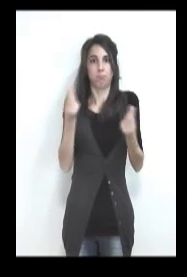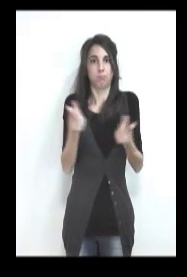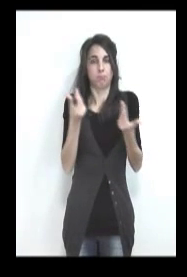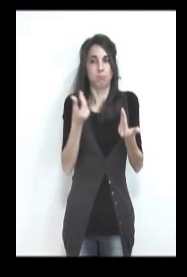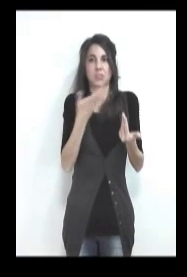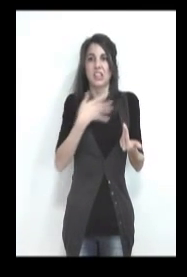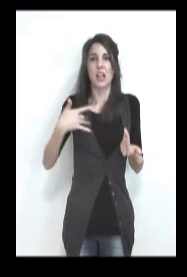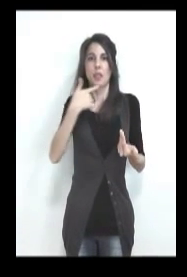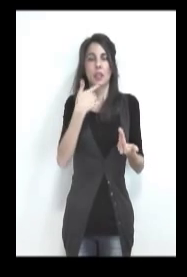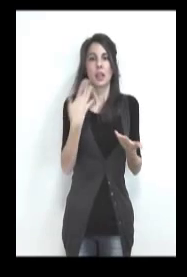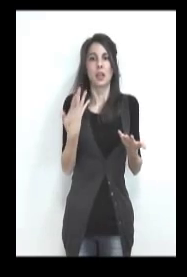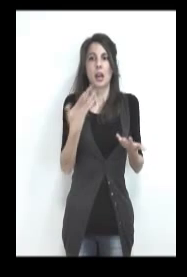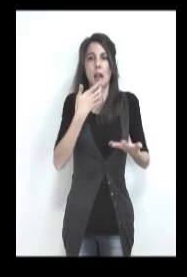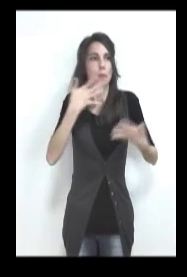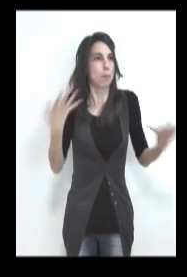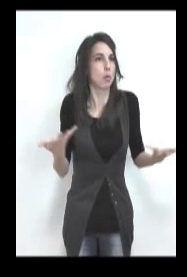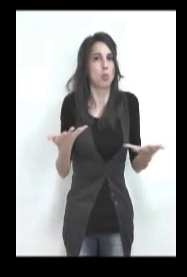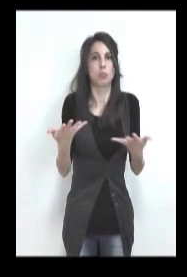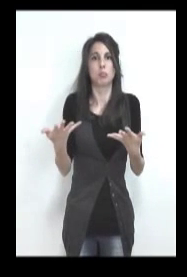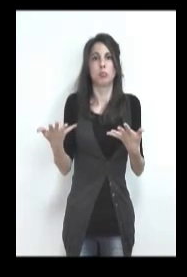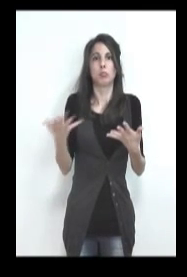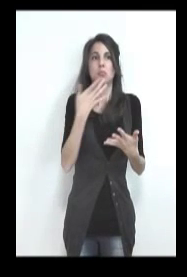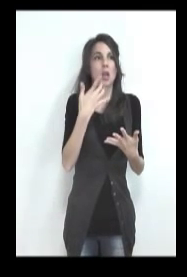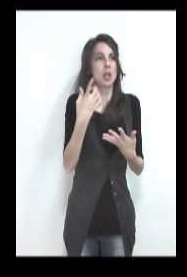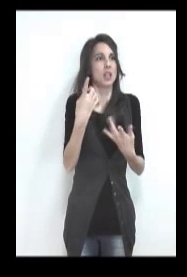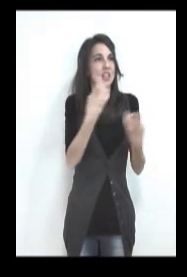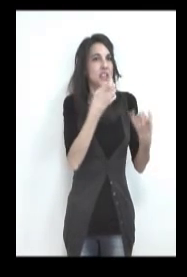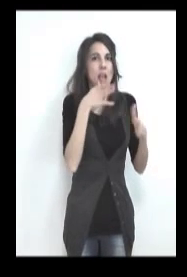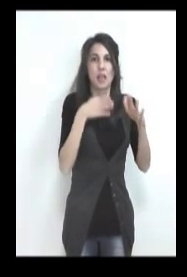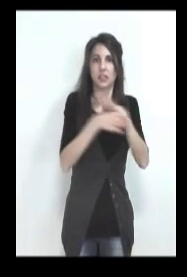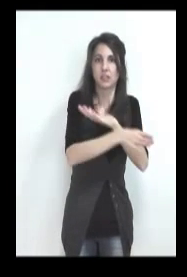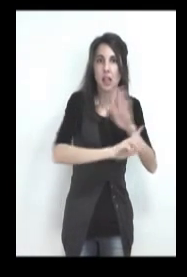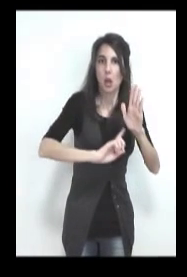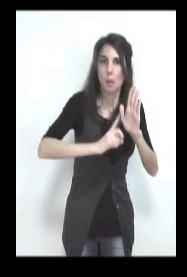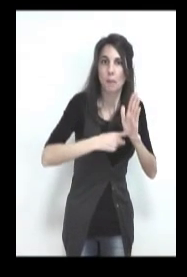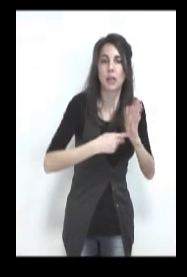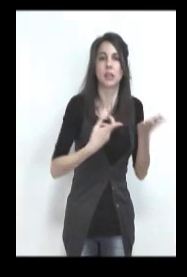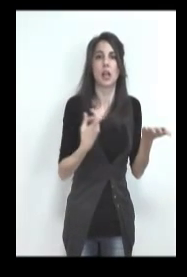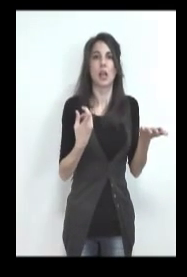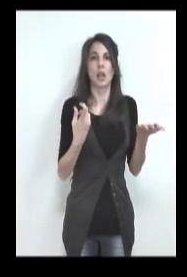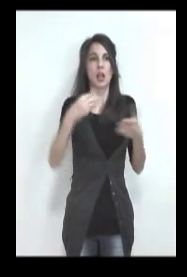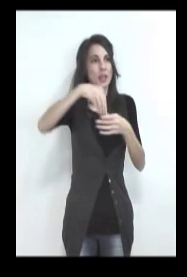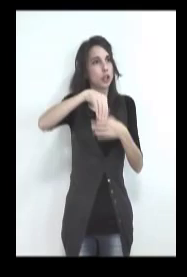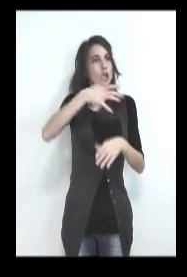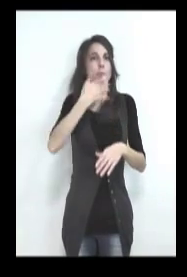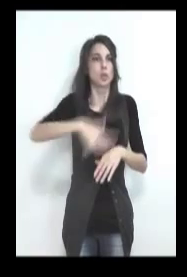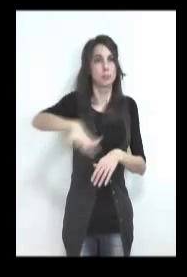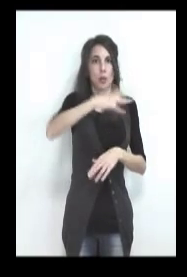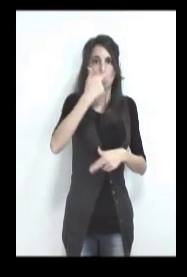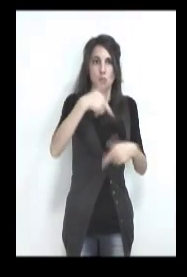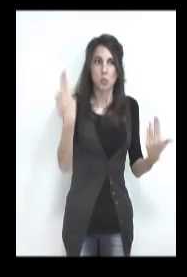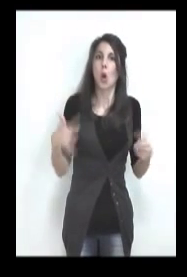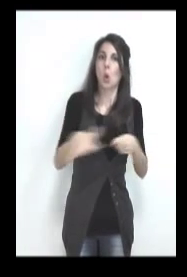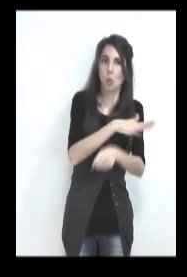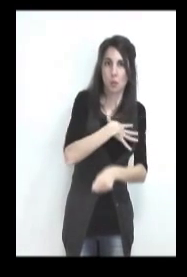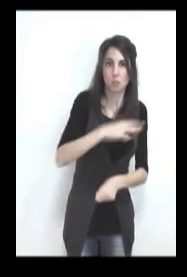lo mejor de poder tener una accesibilidad universal dentro del espacio público,